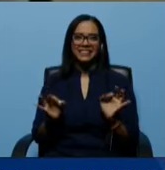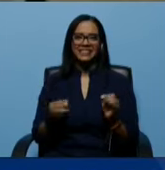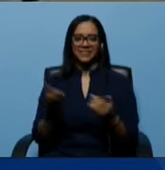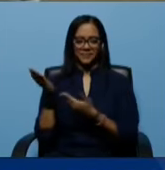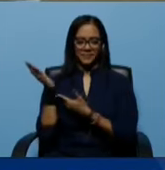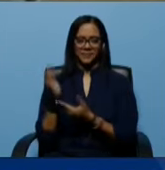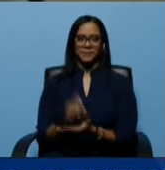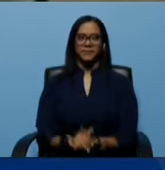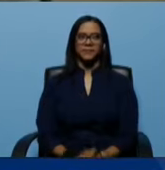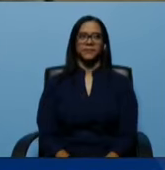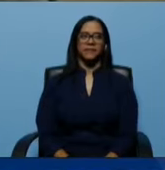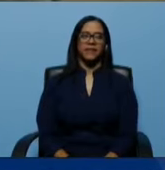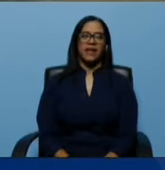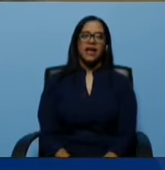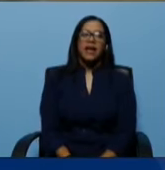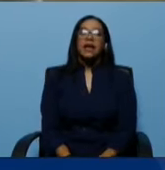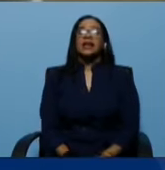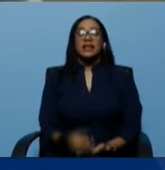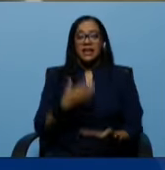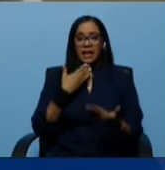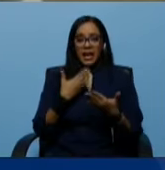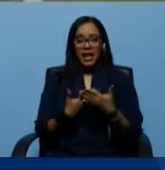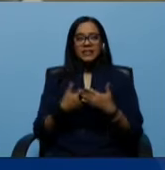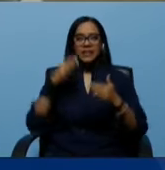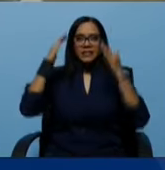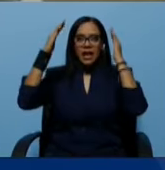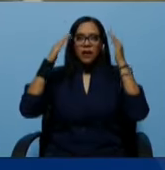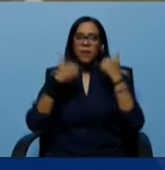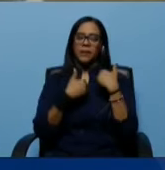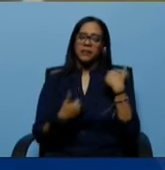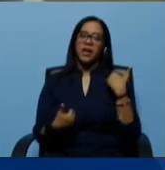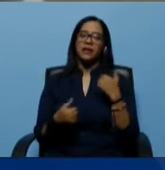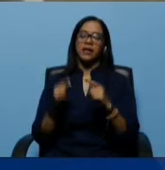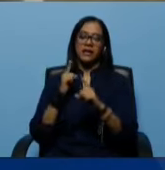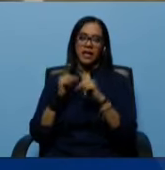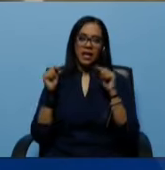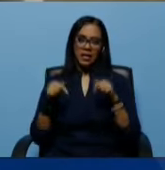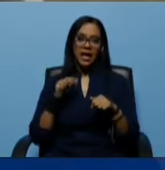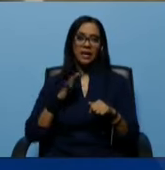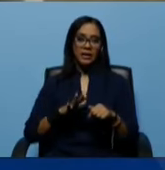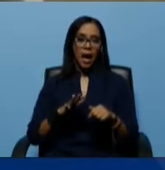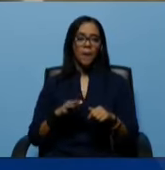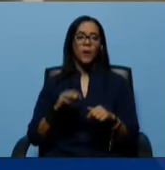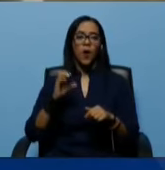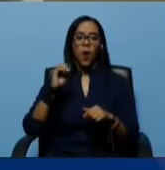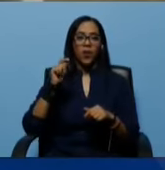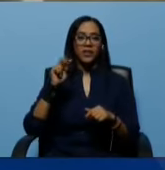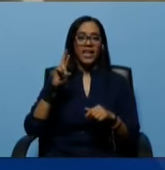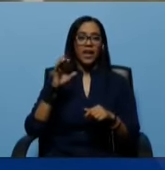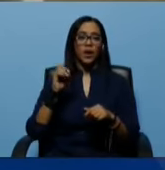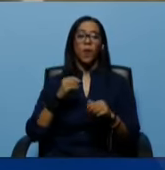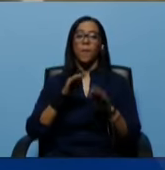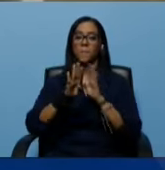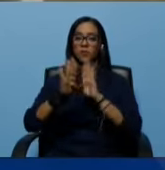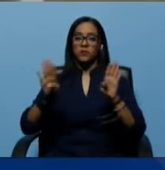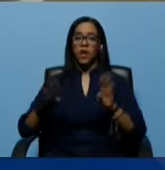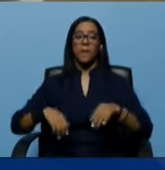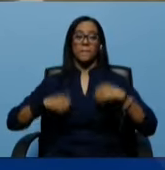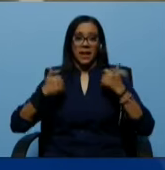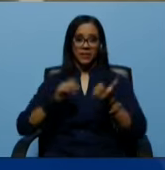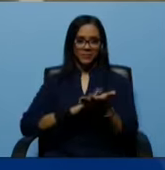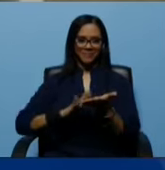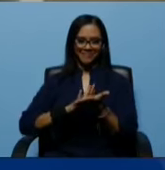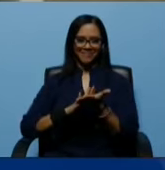de Mari. Gracias, alcaldesa. Saludos, presidente. Y bueno, desde aquí estamos en el Alejandro Otero, un museo más